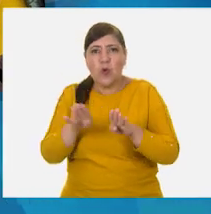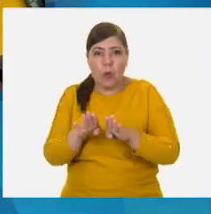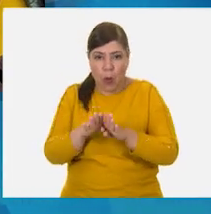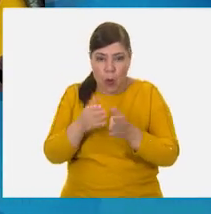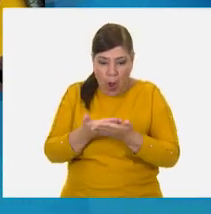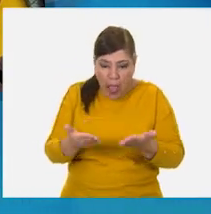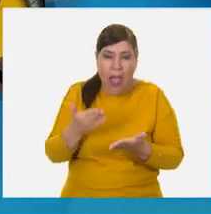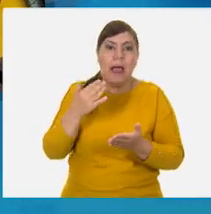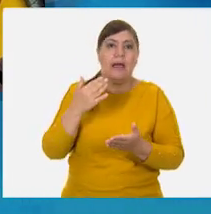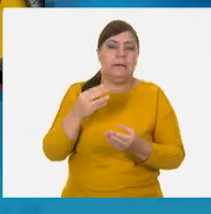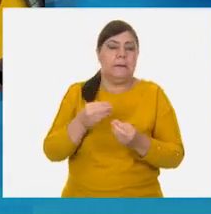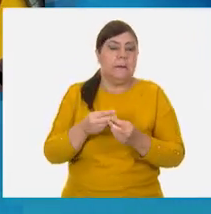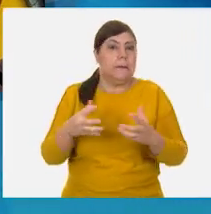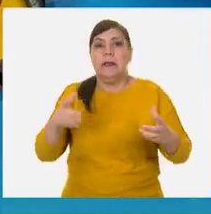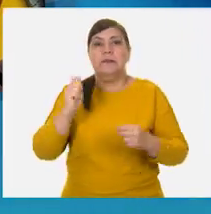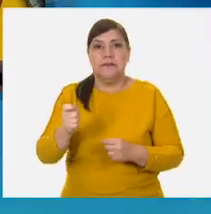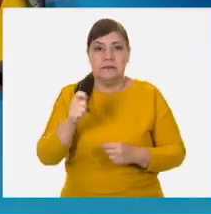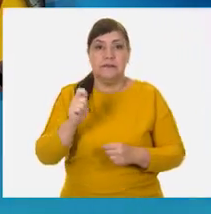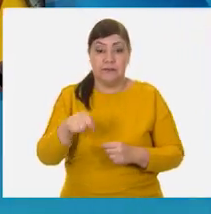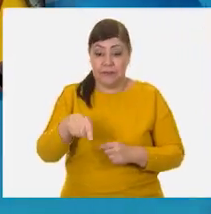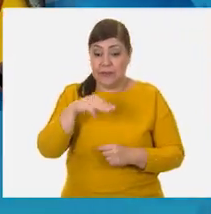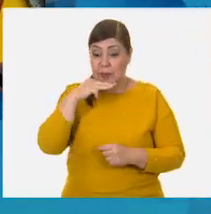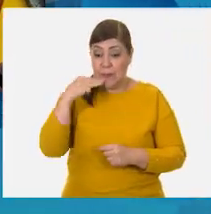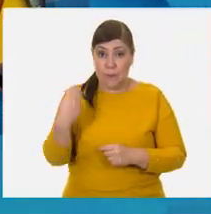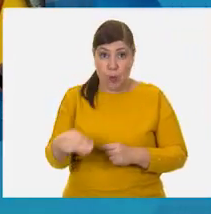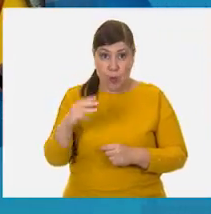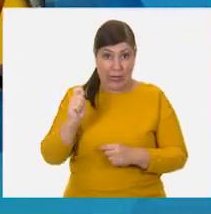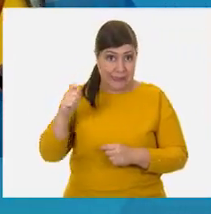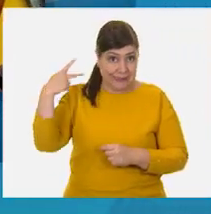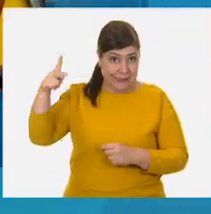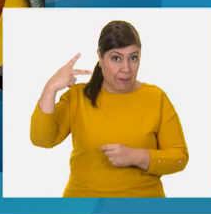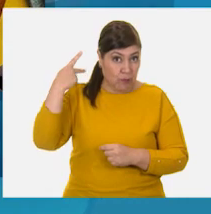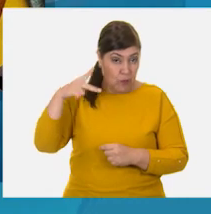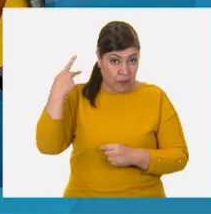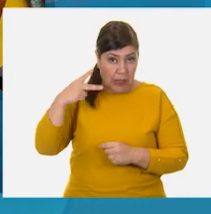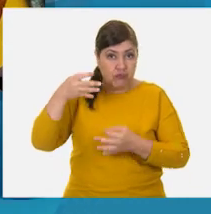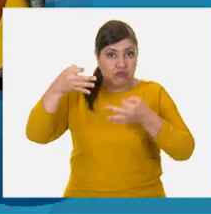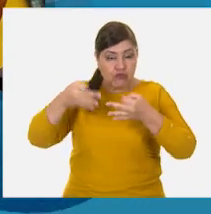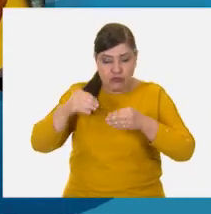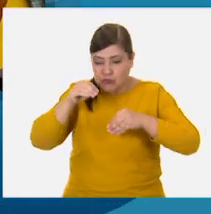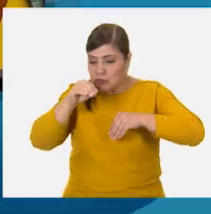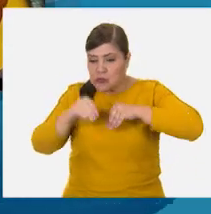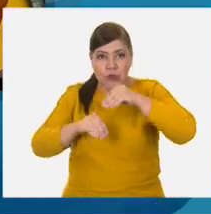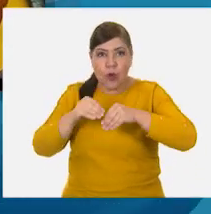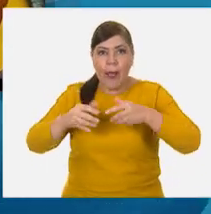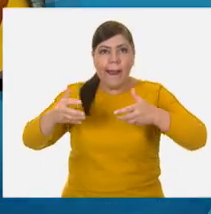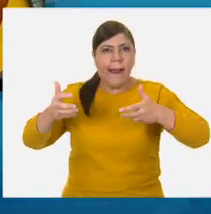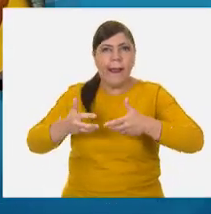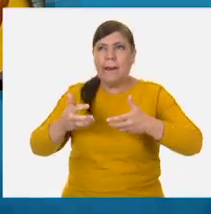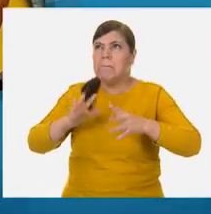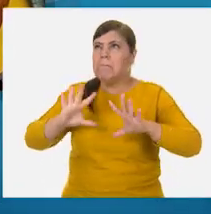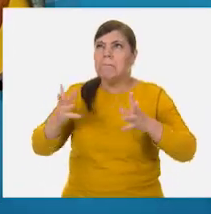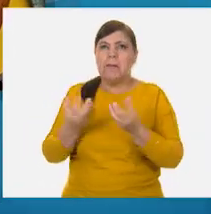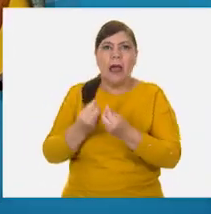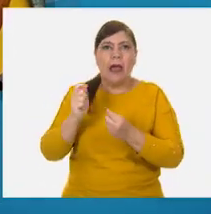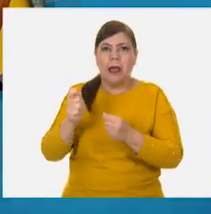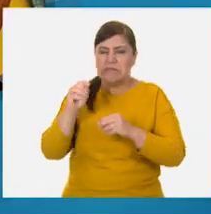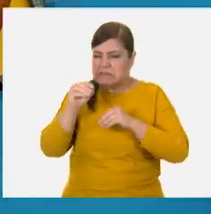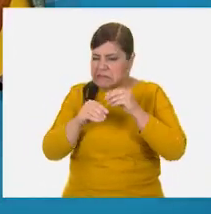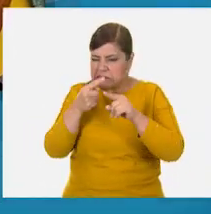día. Por ejemplo, se dice que el mole poblano, cuya receta original utilizaba aproximadamente